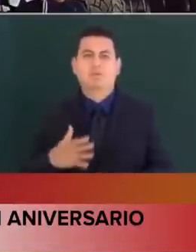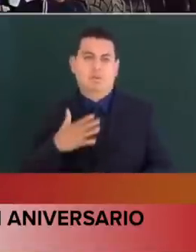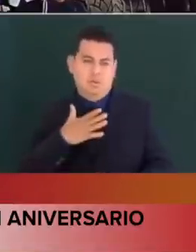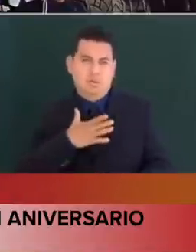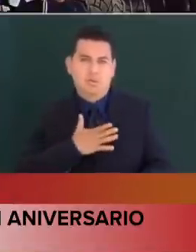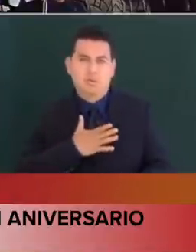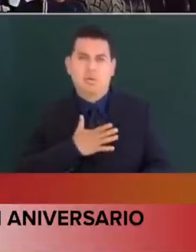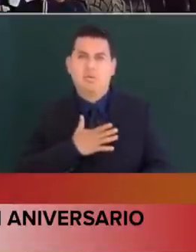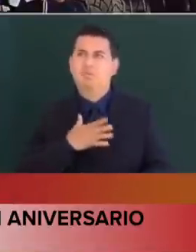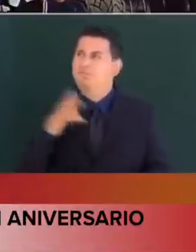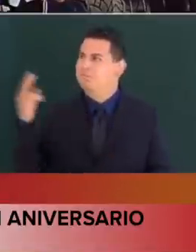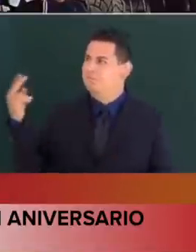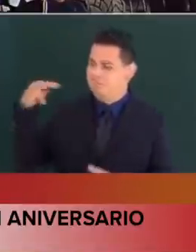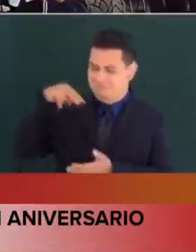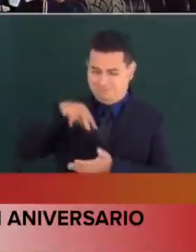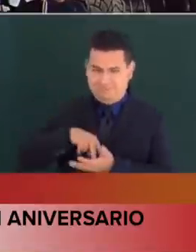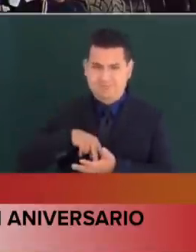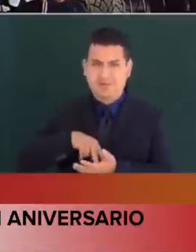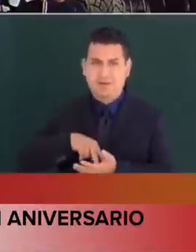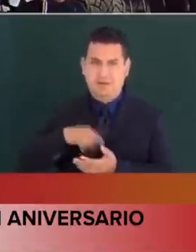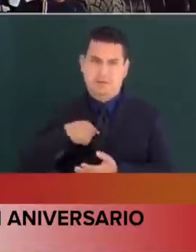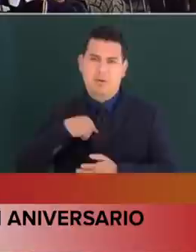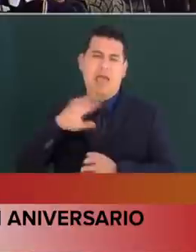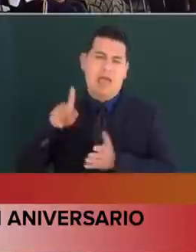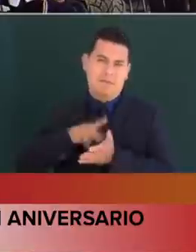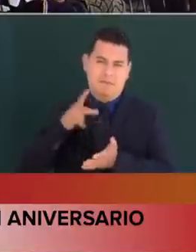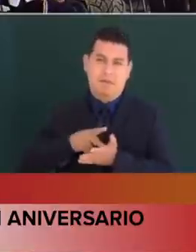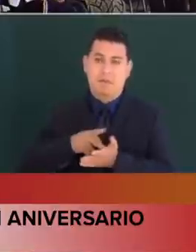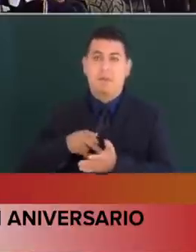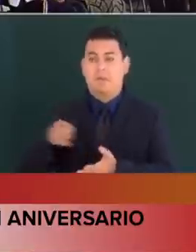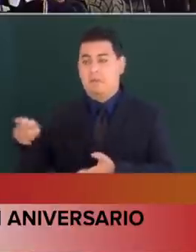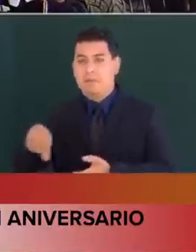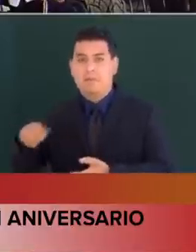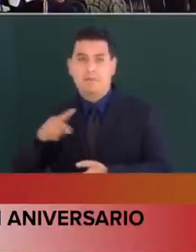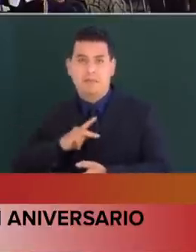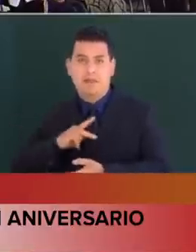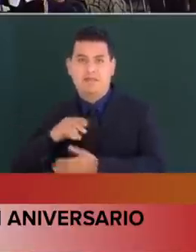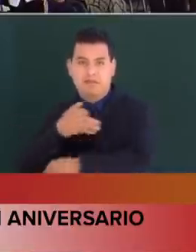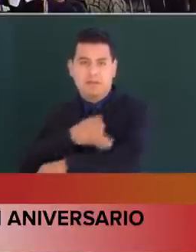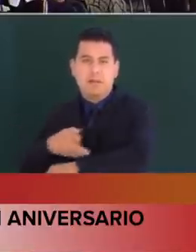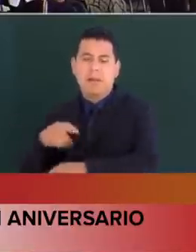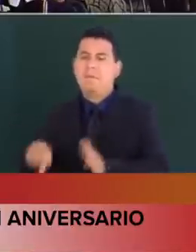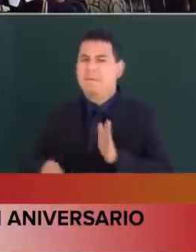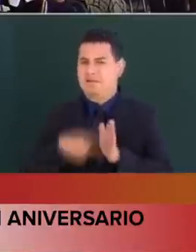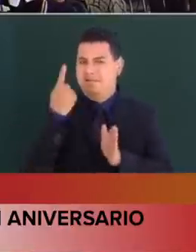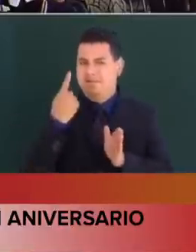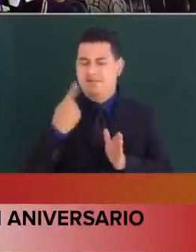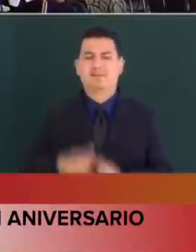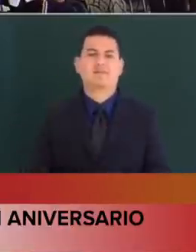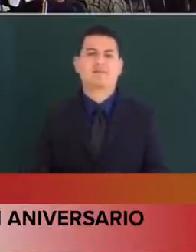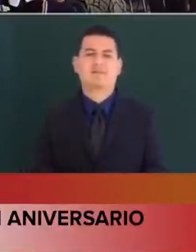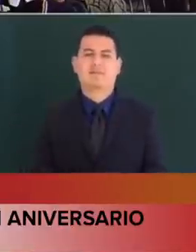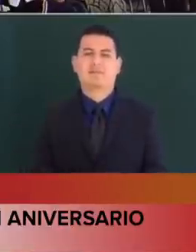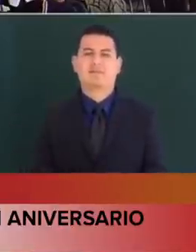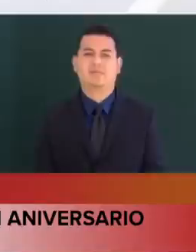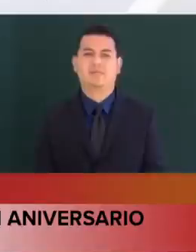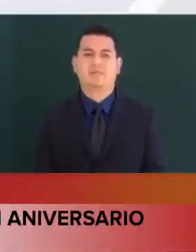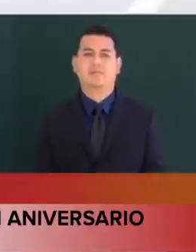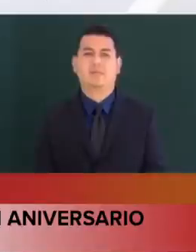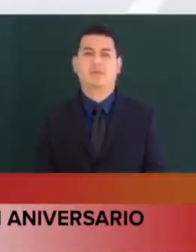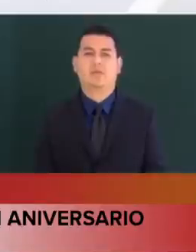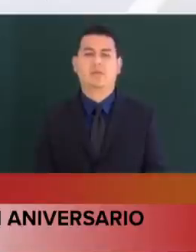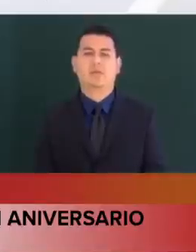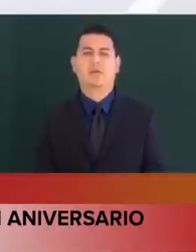fue regresar y para ellos es la primera visita. As we commemorate or help en la